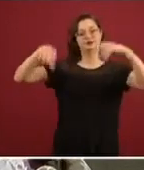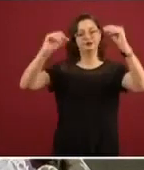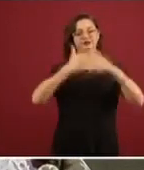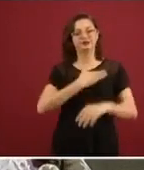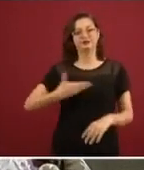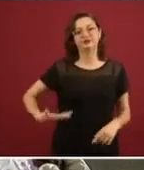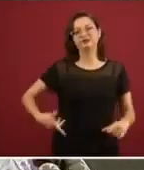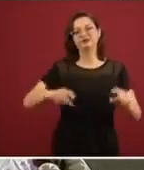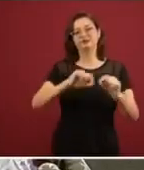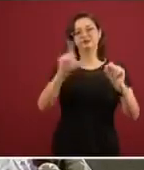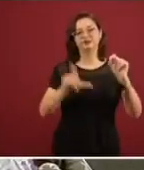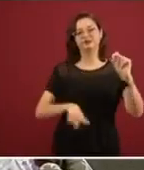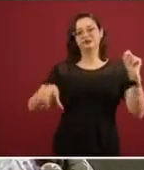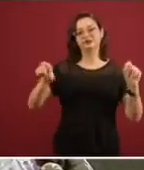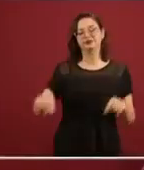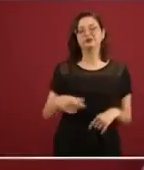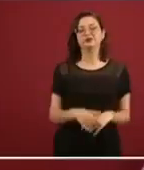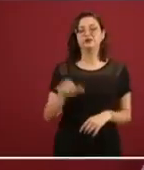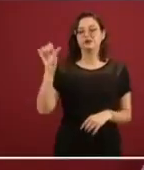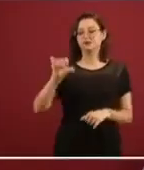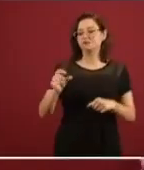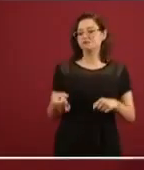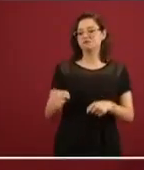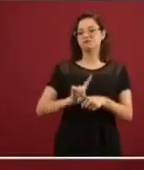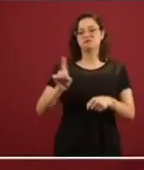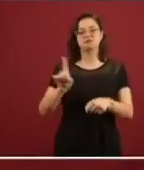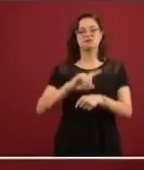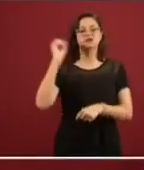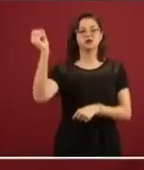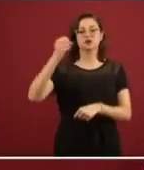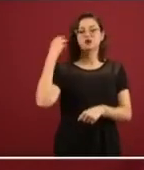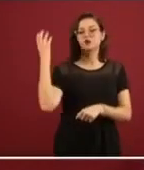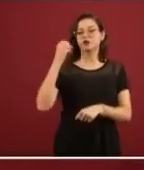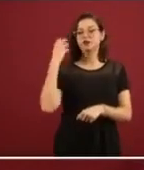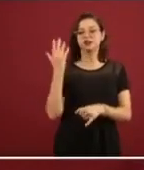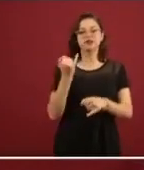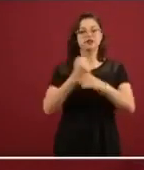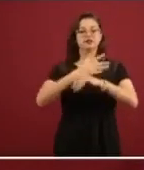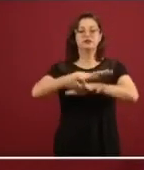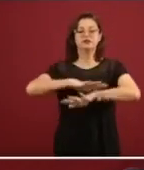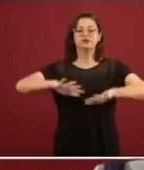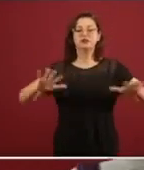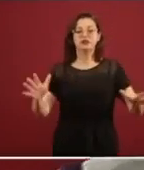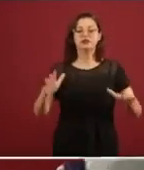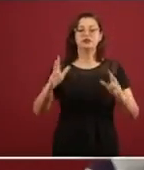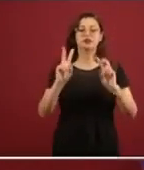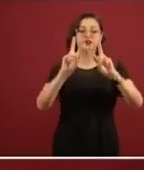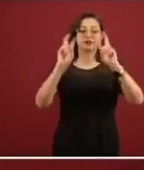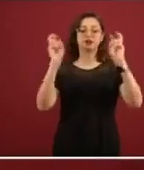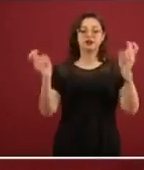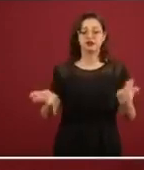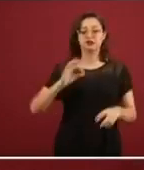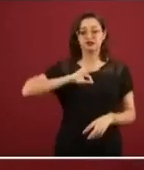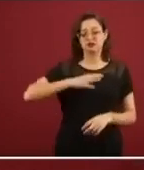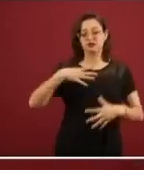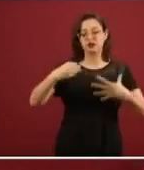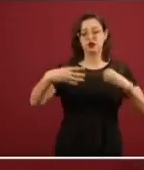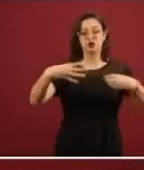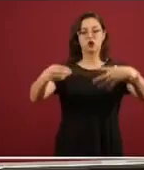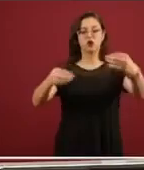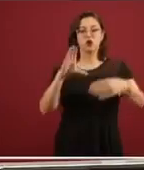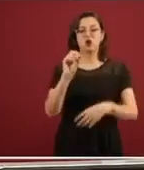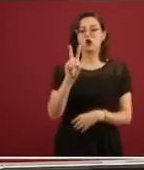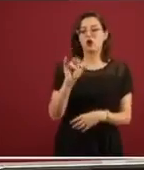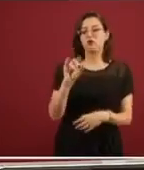y vamos a comenzar la conferencia diaria sobre la información del estado que guarda la pandemia de COVID